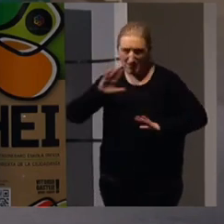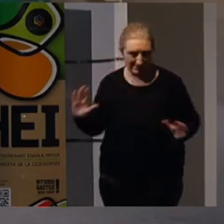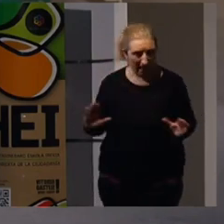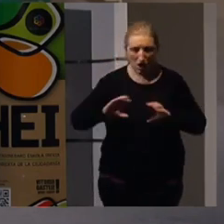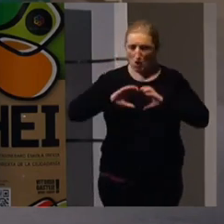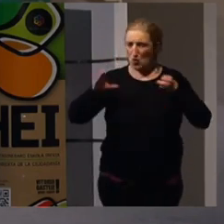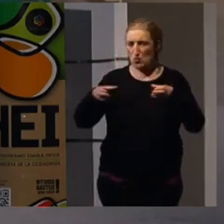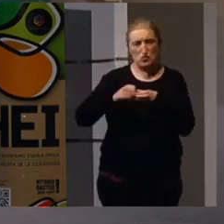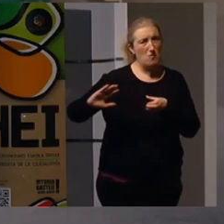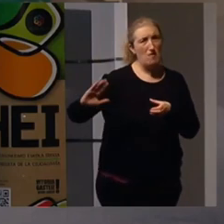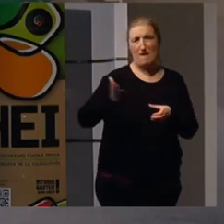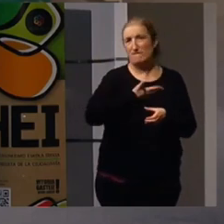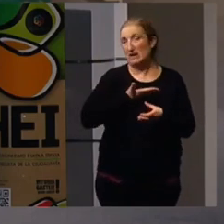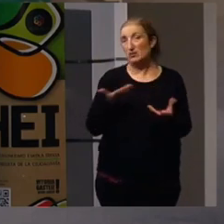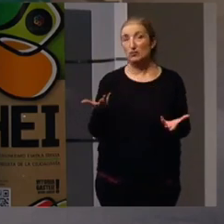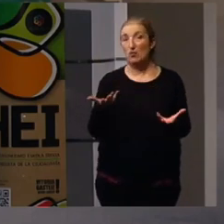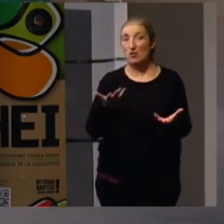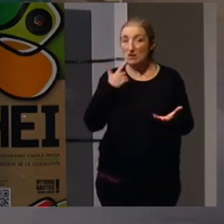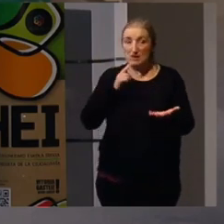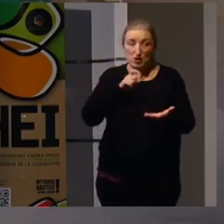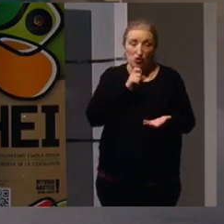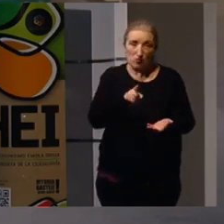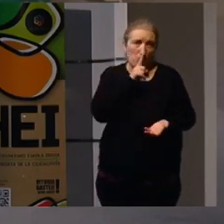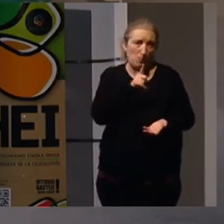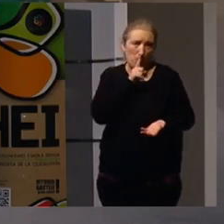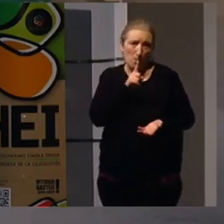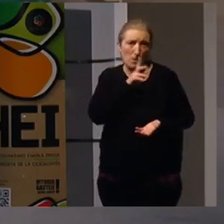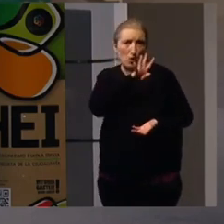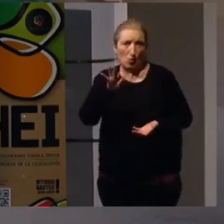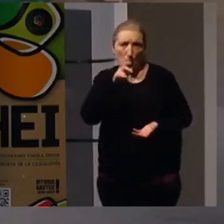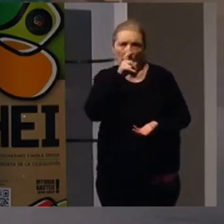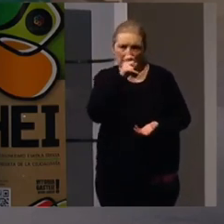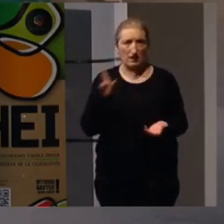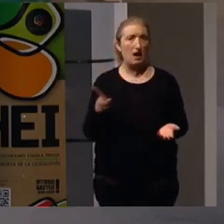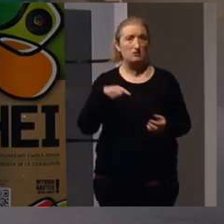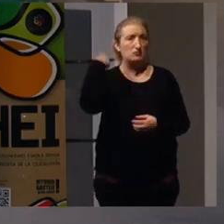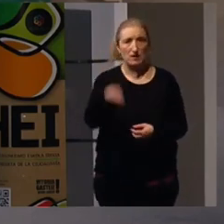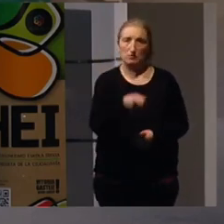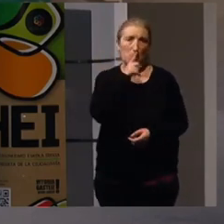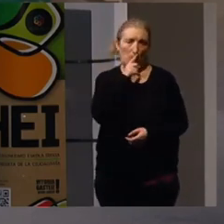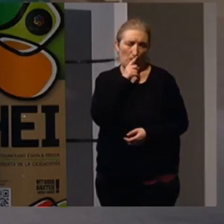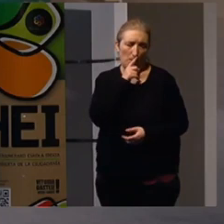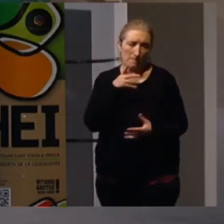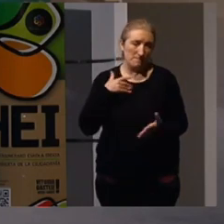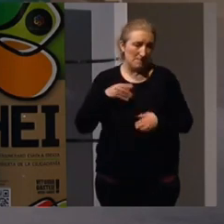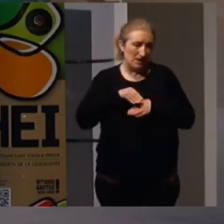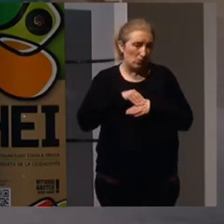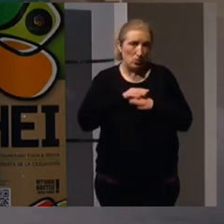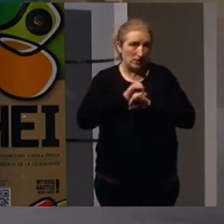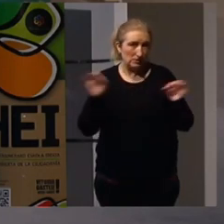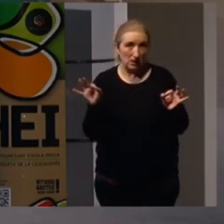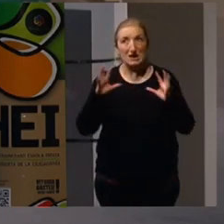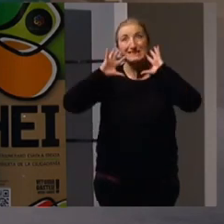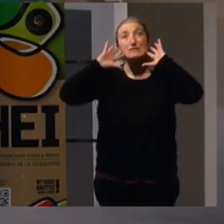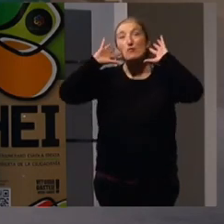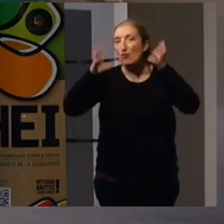trauma colectivo brutal y que la manera que tuvo de elaborarlo fue callarse durante los 40 años siguientes. Sí, claro, ahí hubo muchísimo esfuerzo,